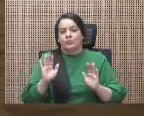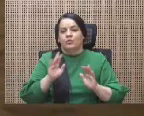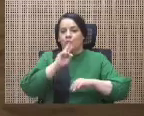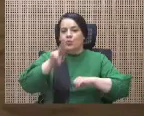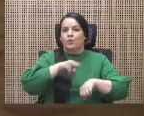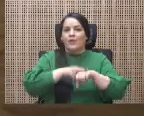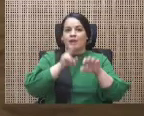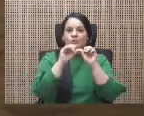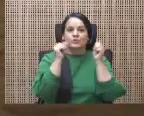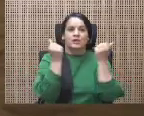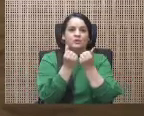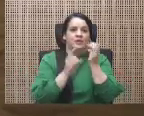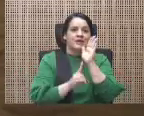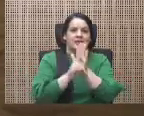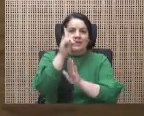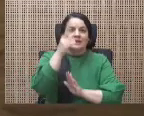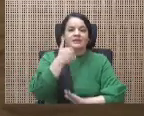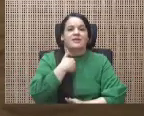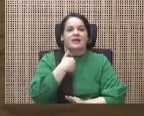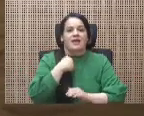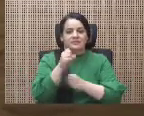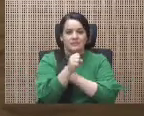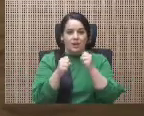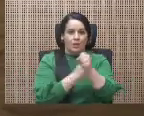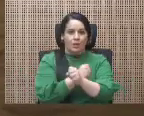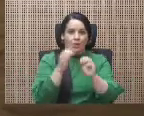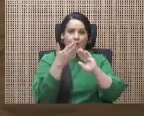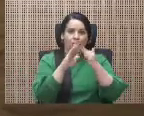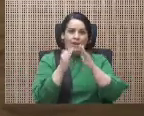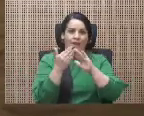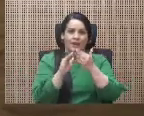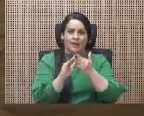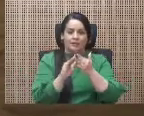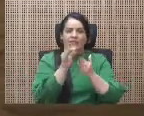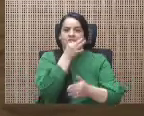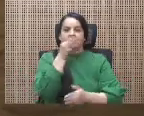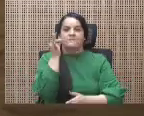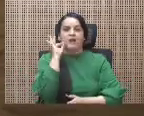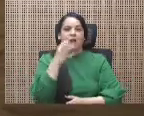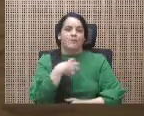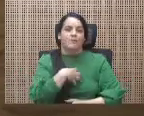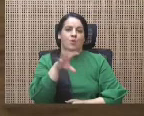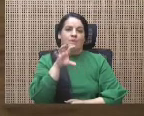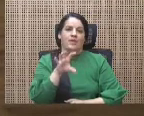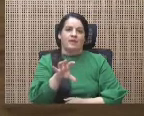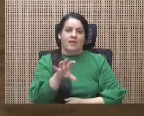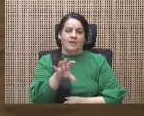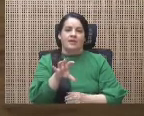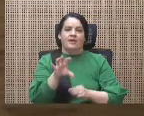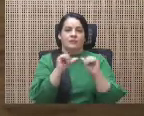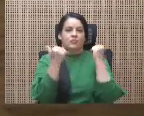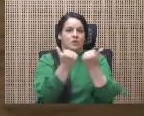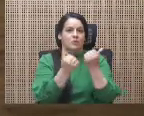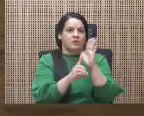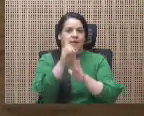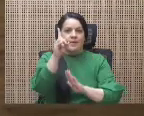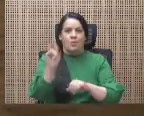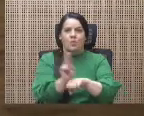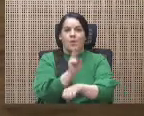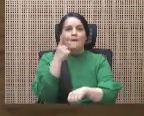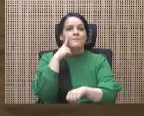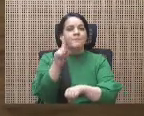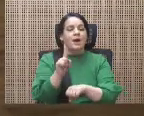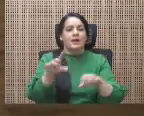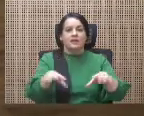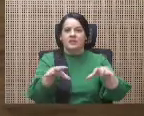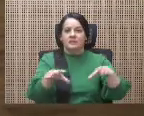que las asociaciones de desarrollo tengan el salón comunal. Es una finca propiedad de la asociación de desarrollo que se utiliza para actividades de uso común